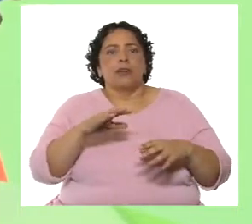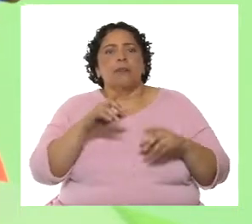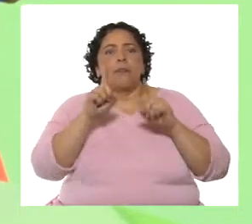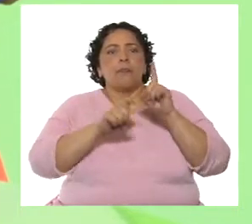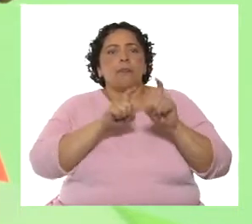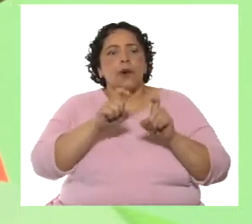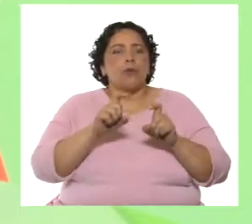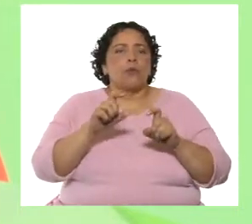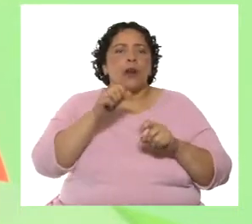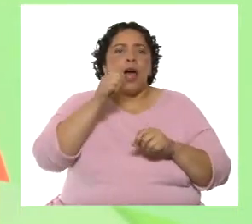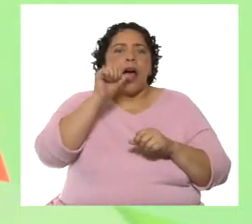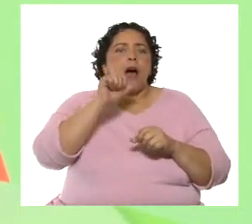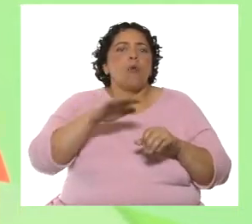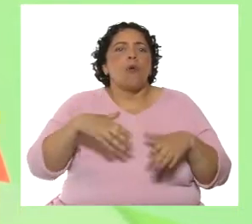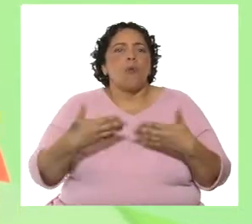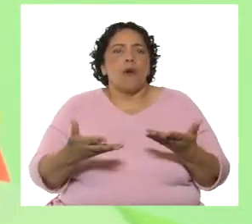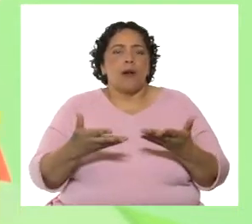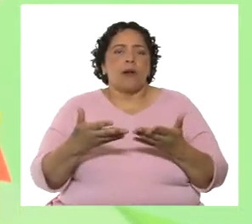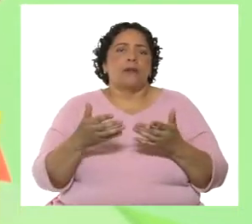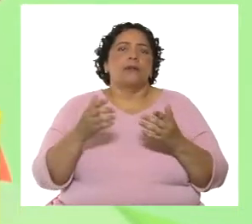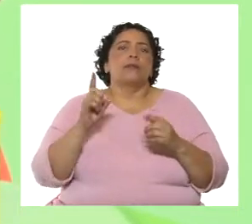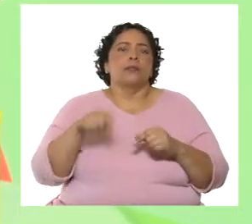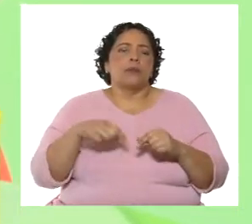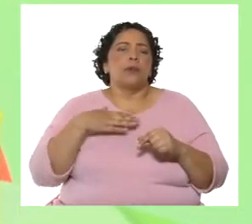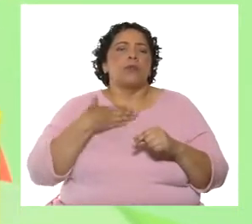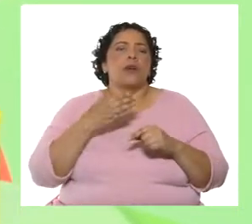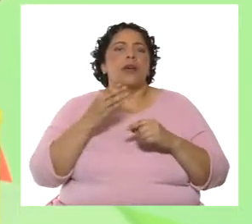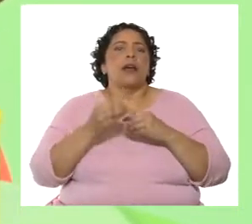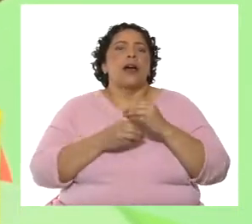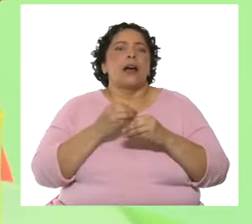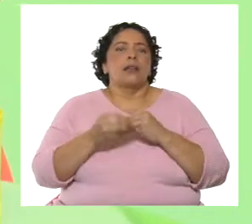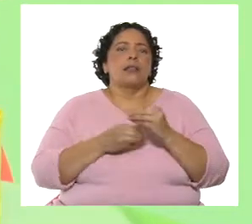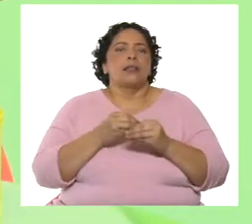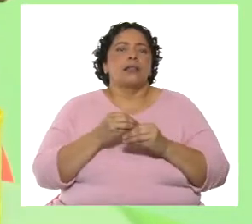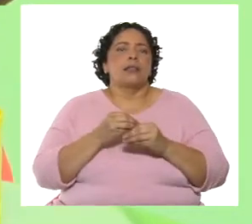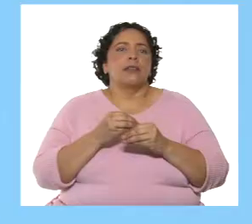agua natural. También lo podemos hacer adivinando qué